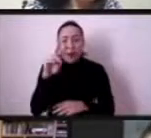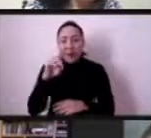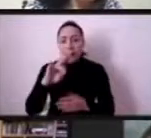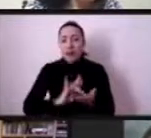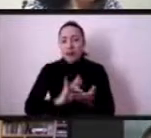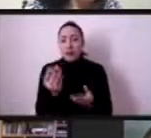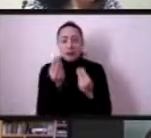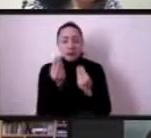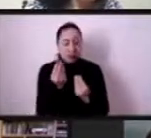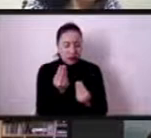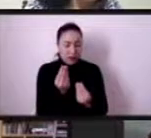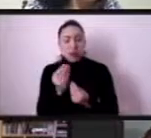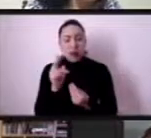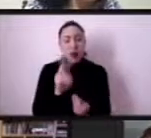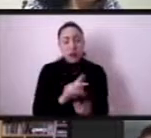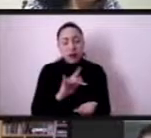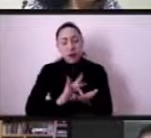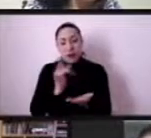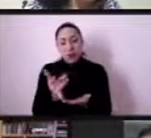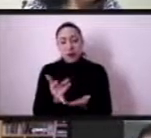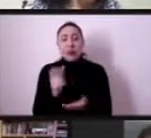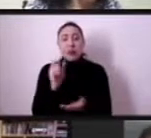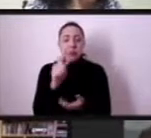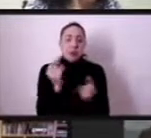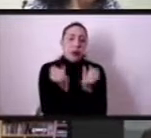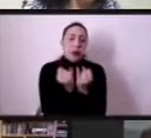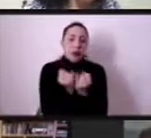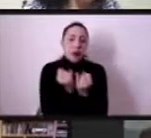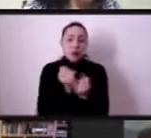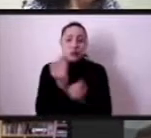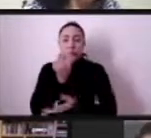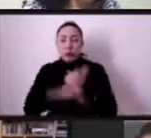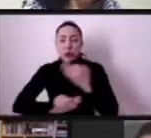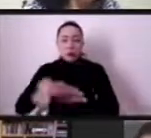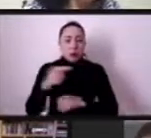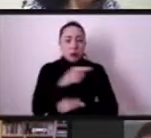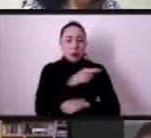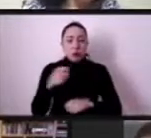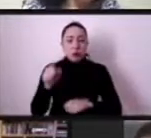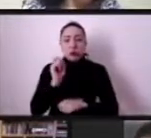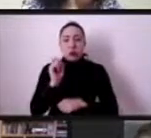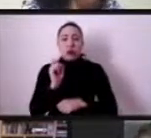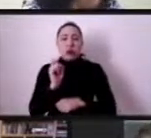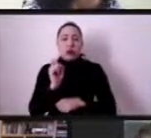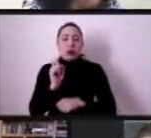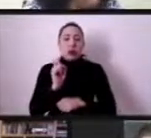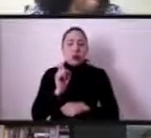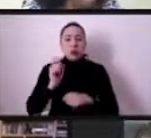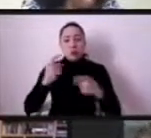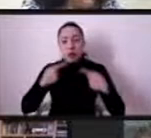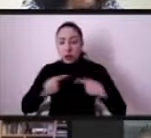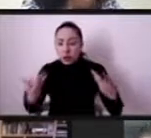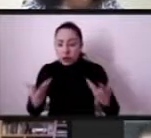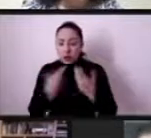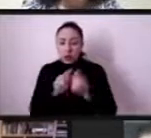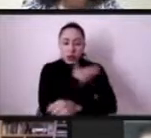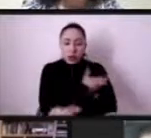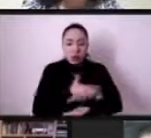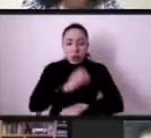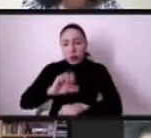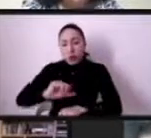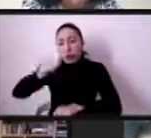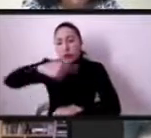los agradezco, les agradezco a todas y a todos, a propias y extrañas, estos años que